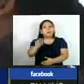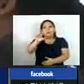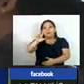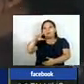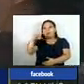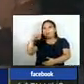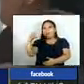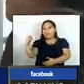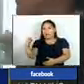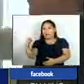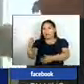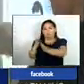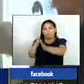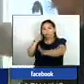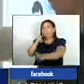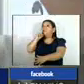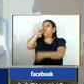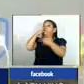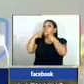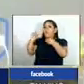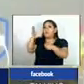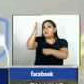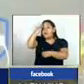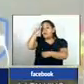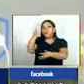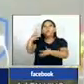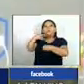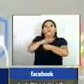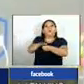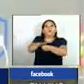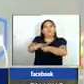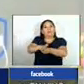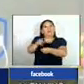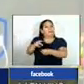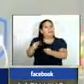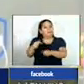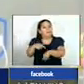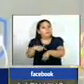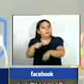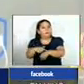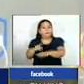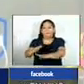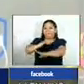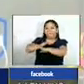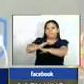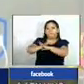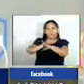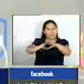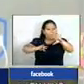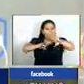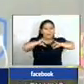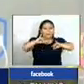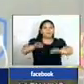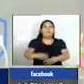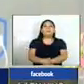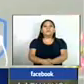tamizajes para detectar a tiempo la presencia del virus en la población y contener el avance de la enfermedad.